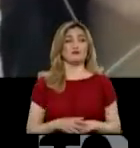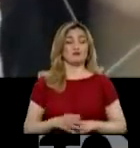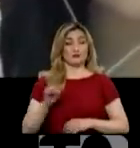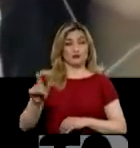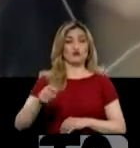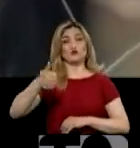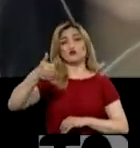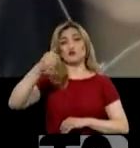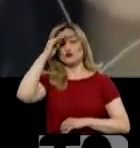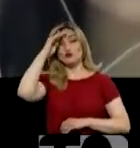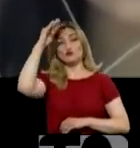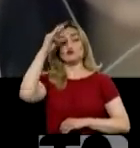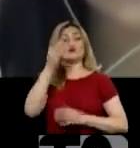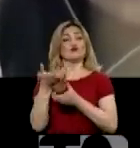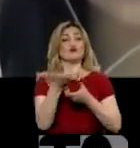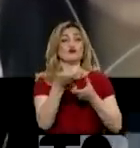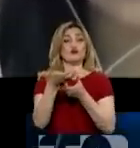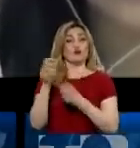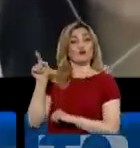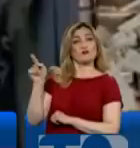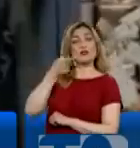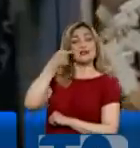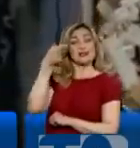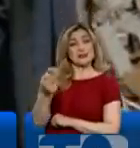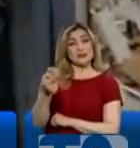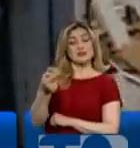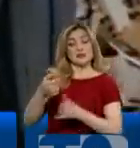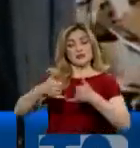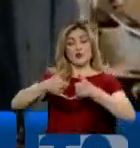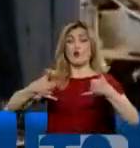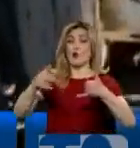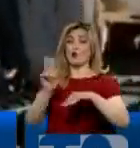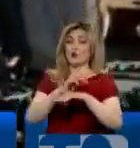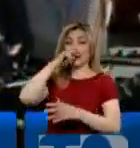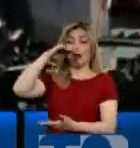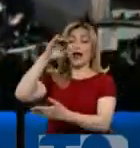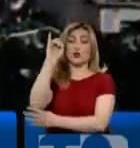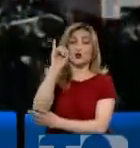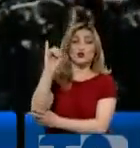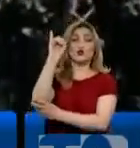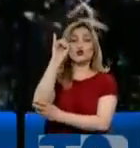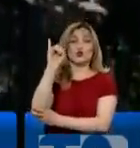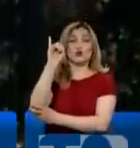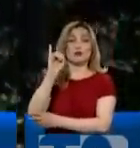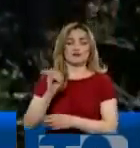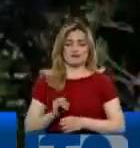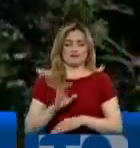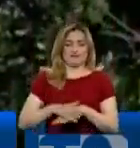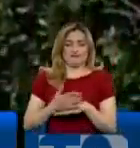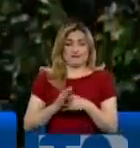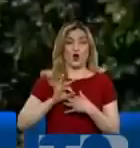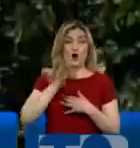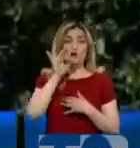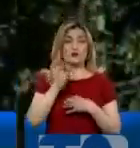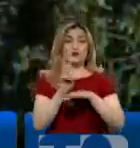comandante del cuerpo de bomberos recuerda que los locales comerciales deben utilizar gas de tipo industrial sin embargo por la pandemia se habría